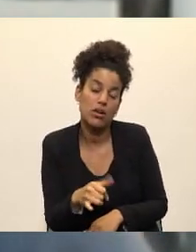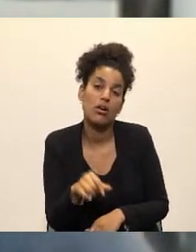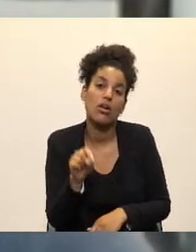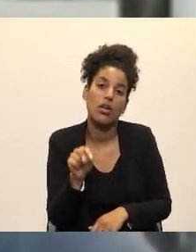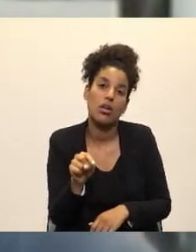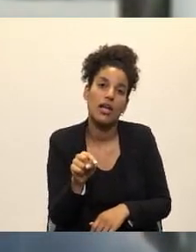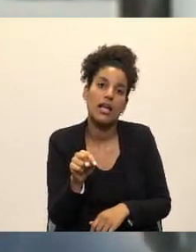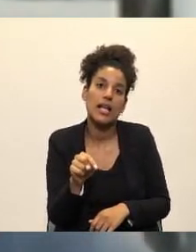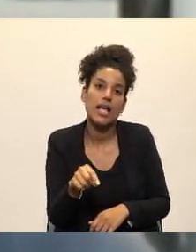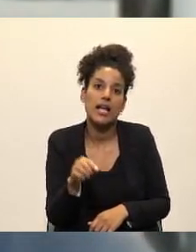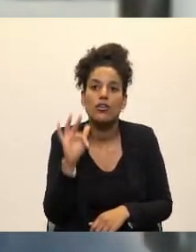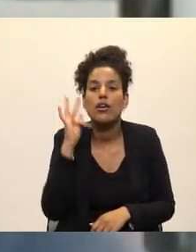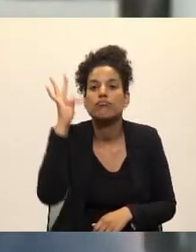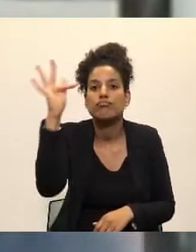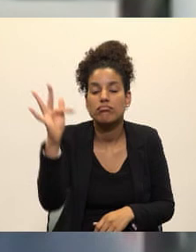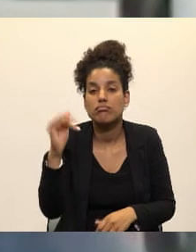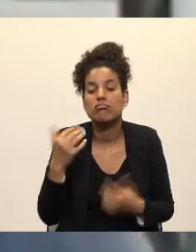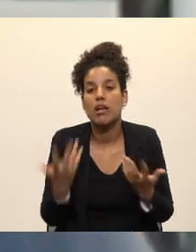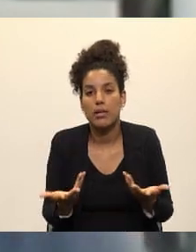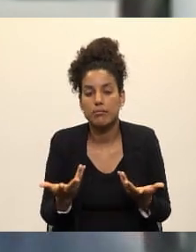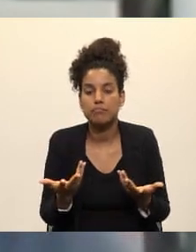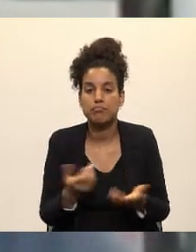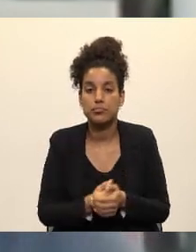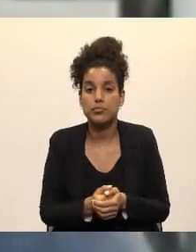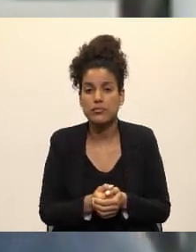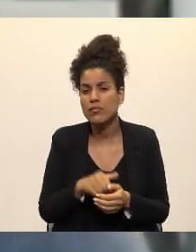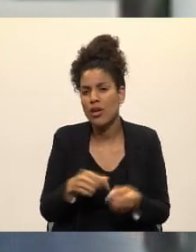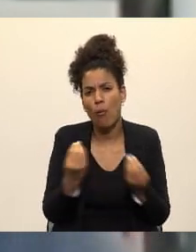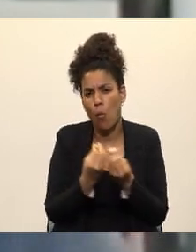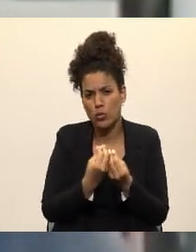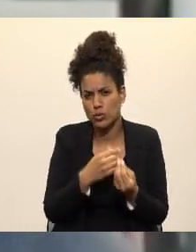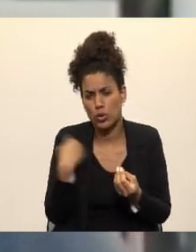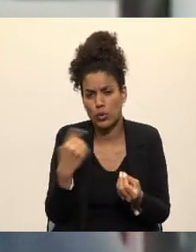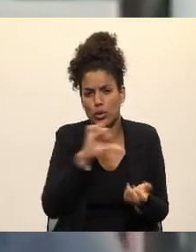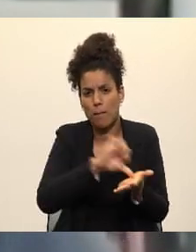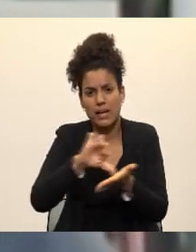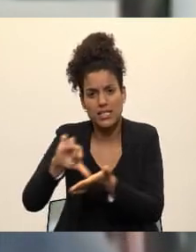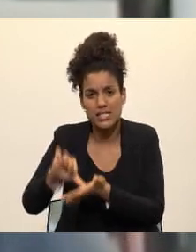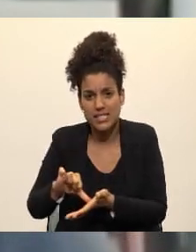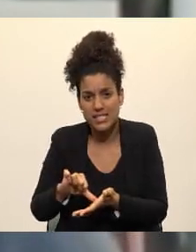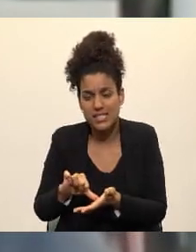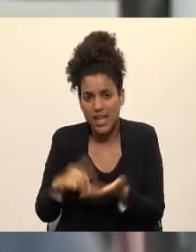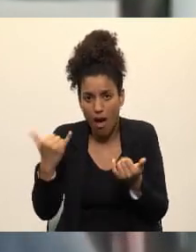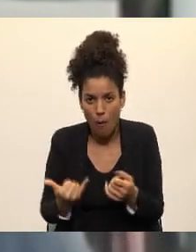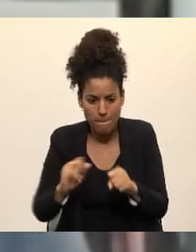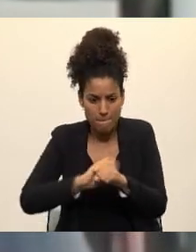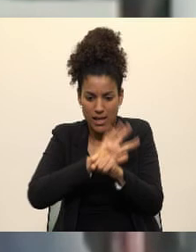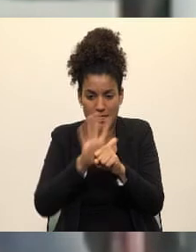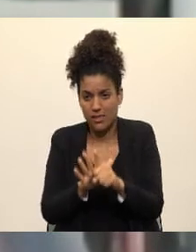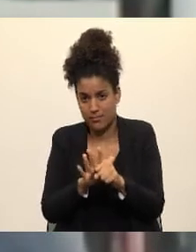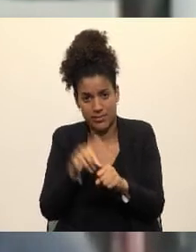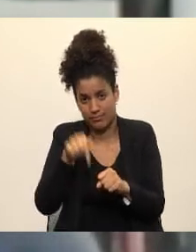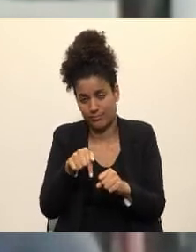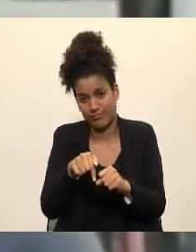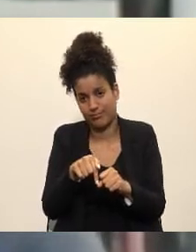de lo que va ocurriendo. Ahora bien, yo creo que para muchos de nuestros países todavía estamos en medio de la pandemia, o sea, no